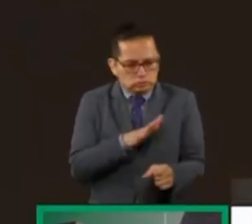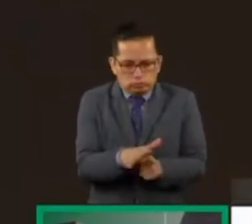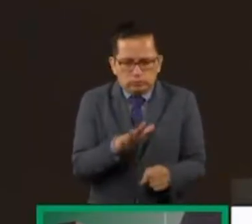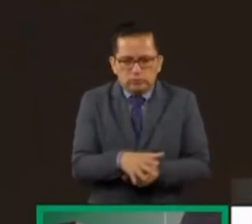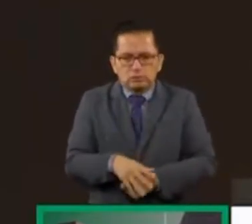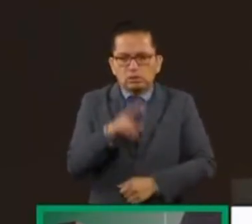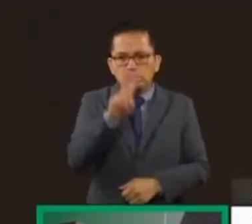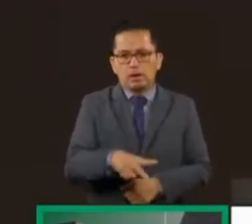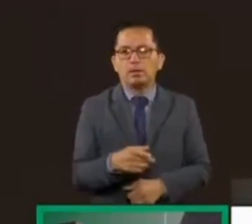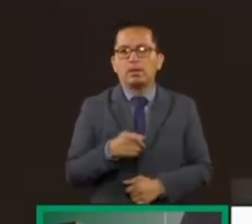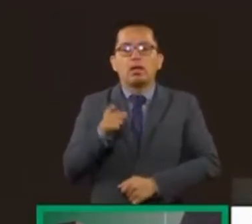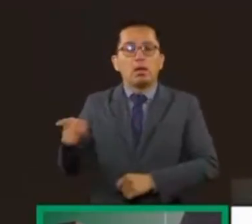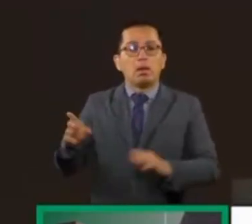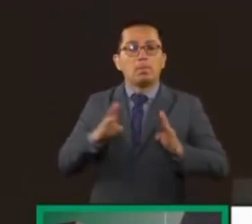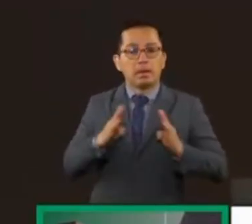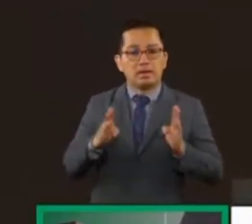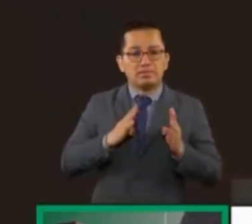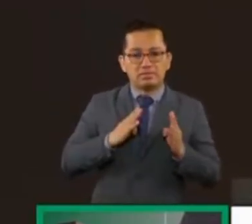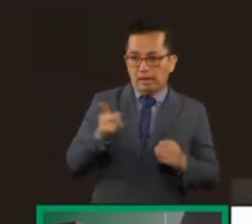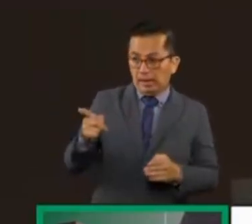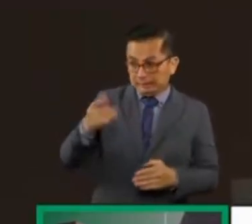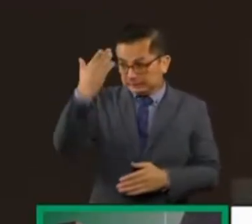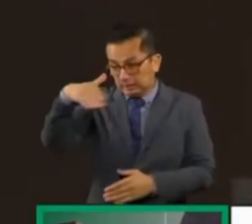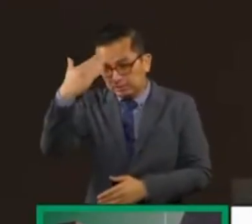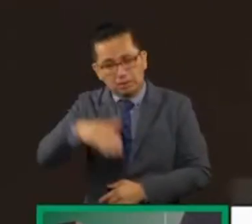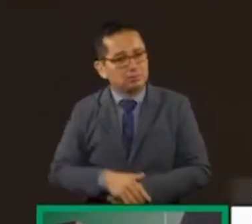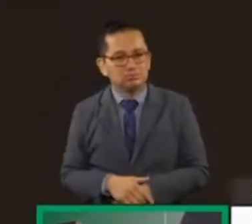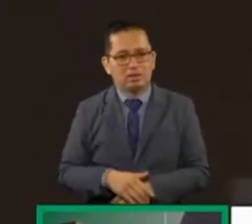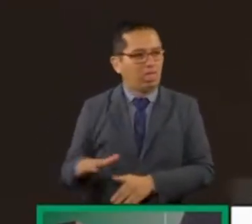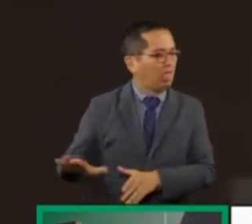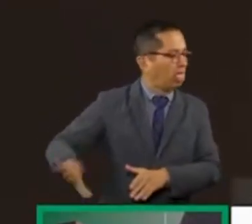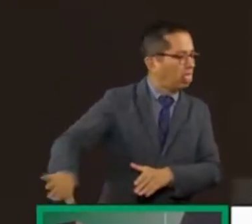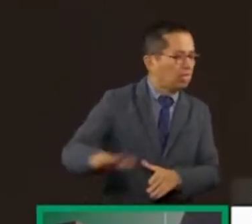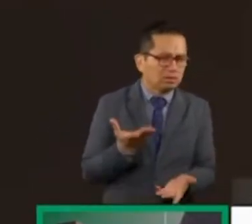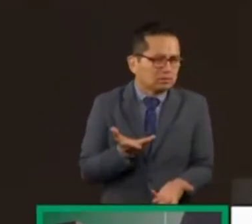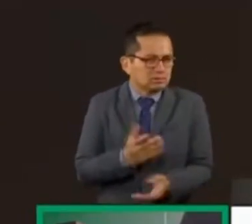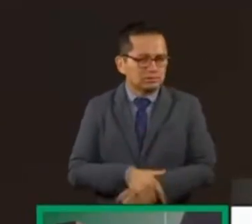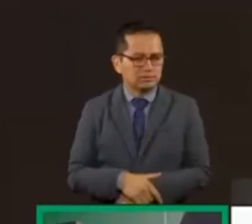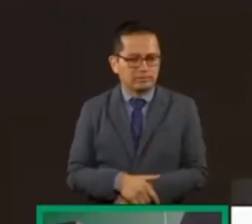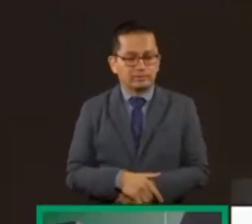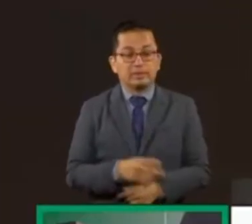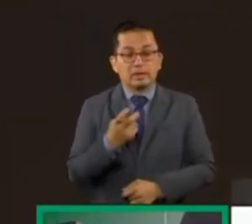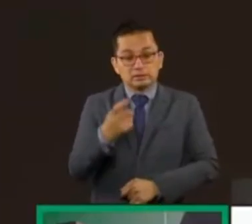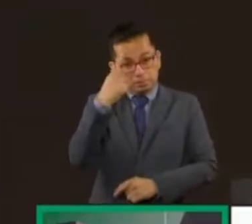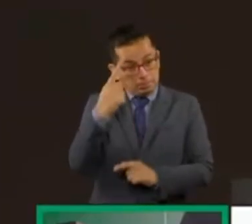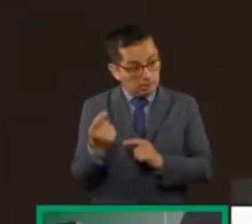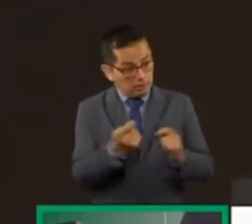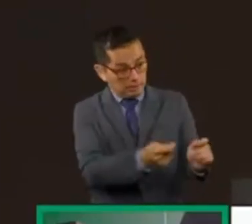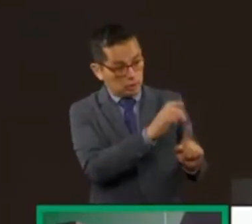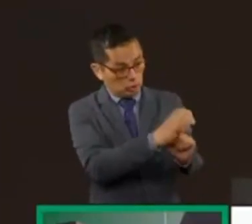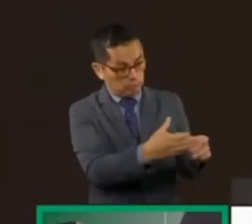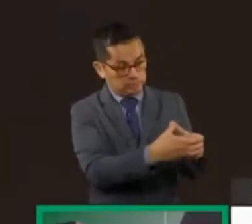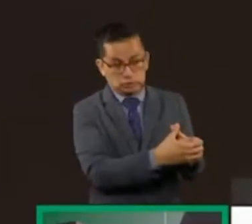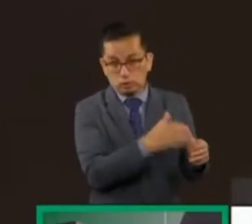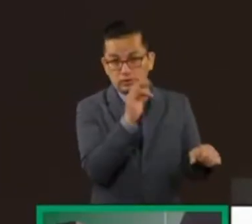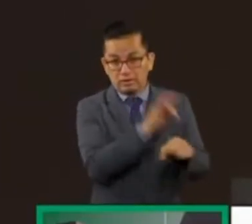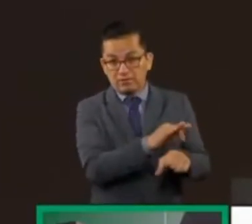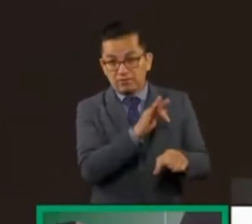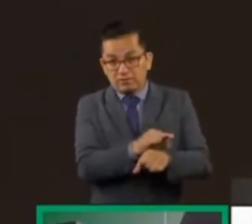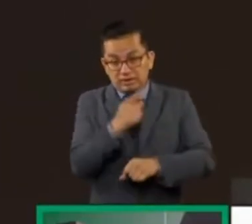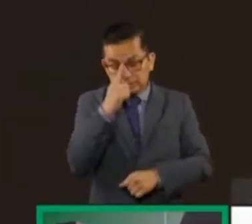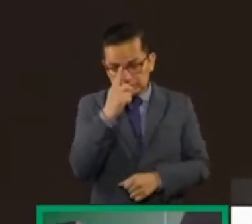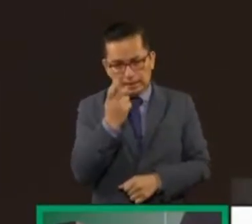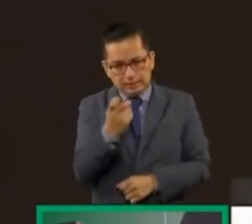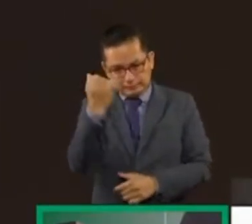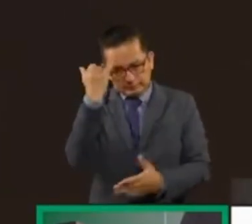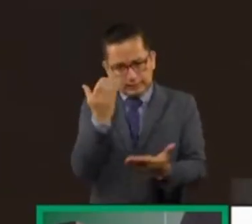escondidas del Ejército Mexicano. El que no se le haya presentado a la Comisión de Defensa la iniciativa de estas